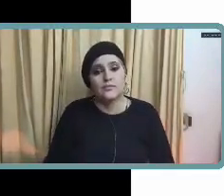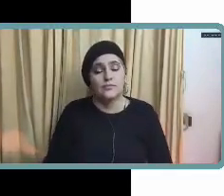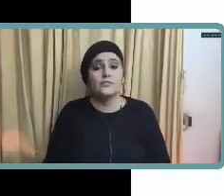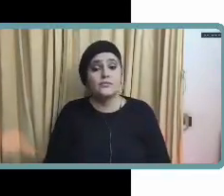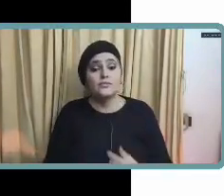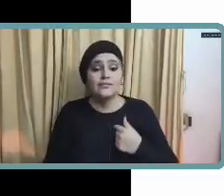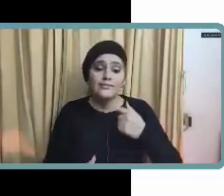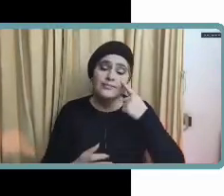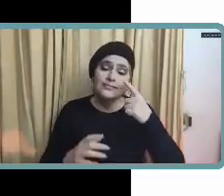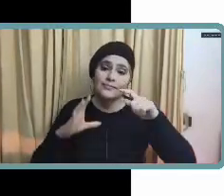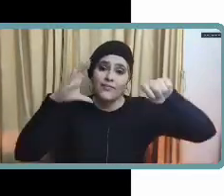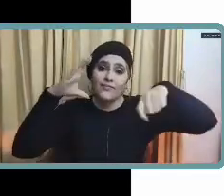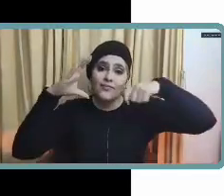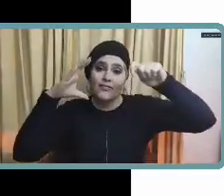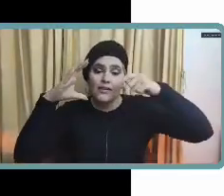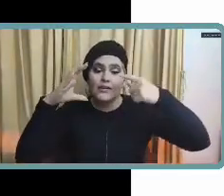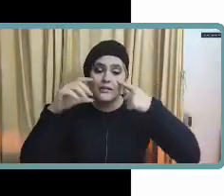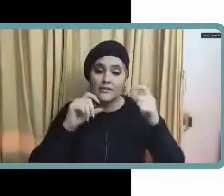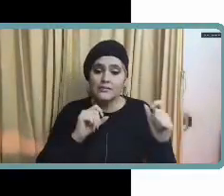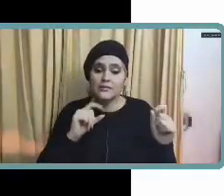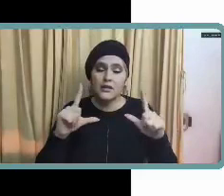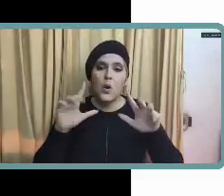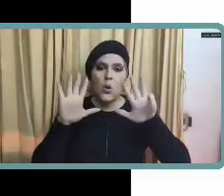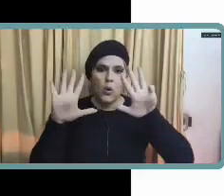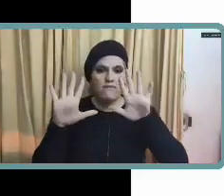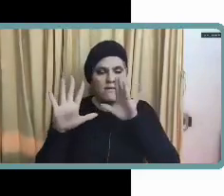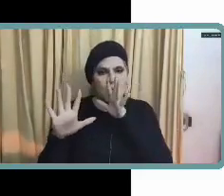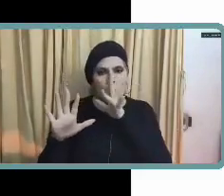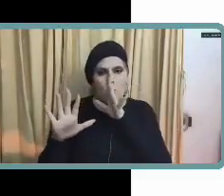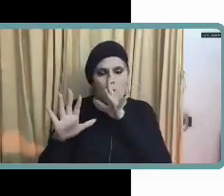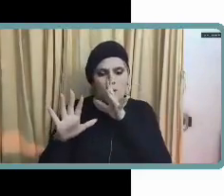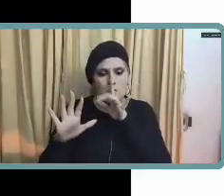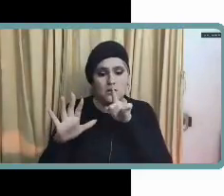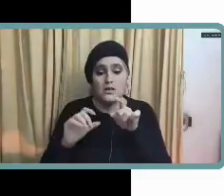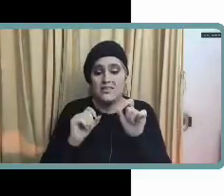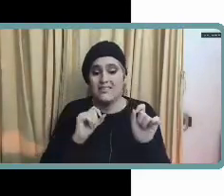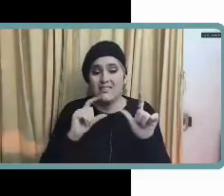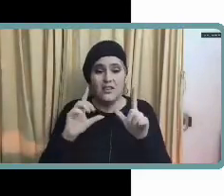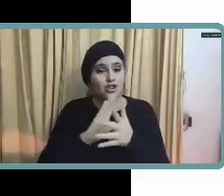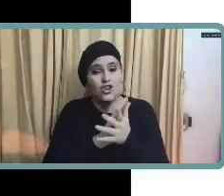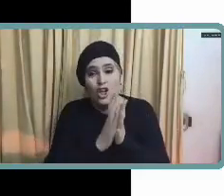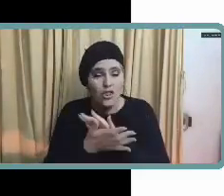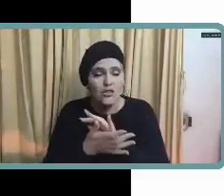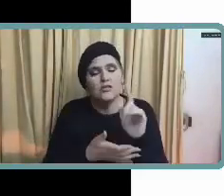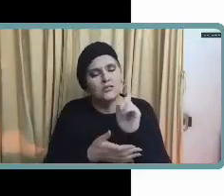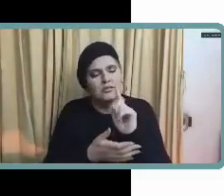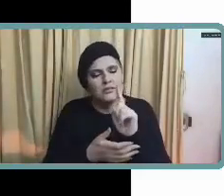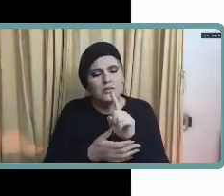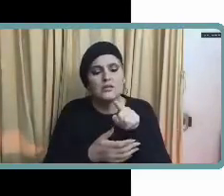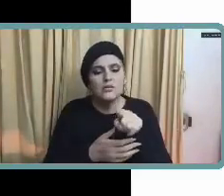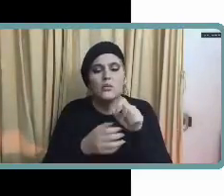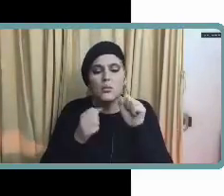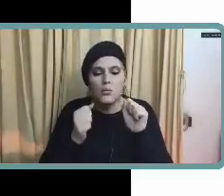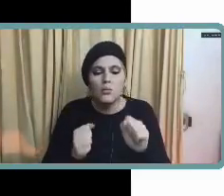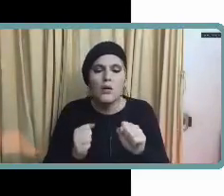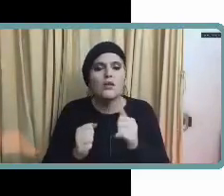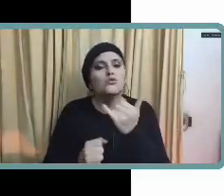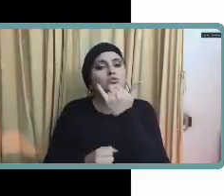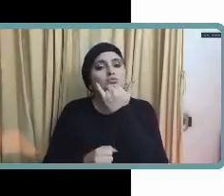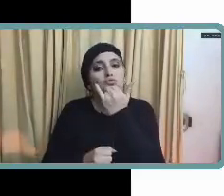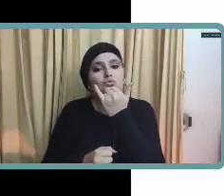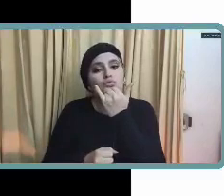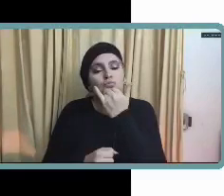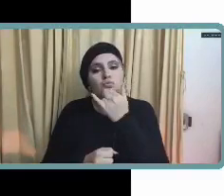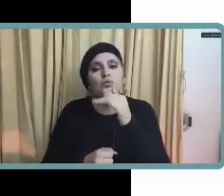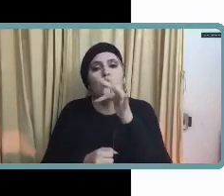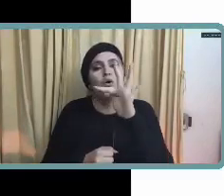video muy muy bueno que dura 9 minutos. No lo voy a poner acá porque está disponible en nuestro canal de YouTube de FUAN para que